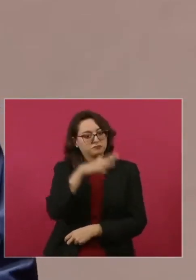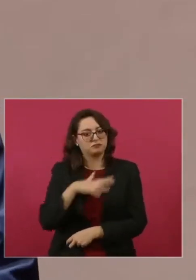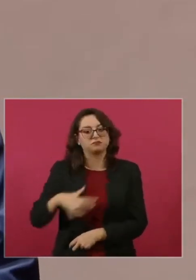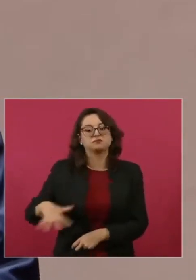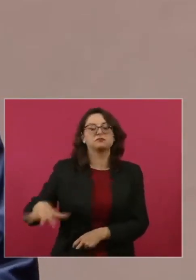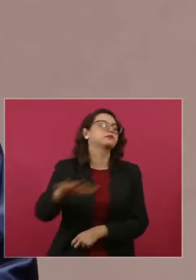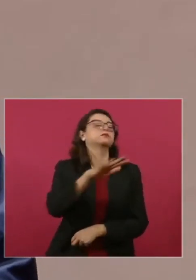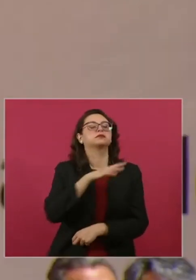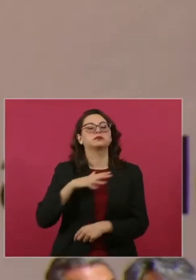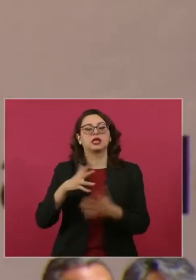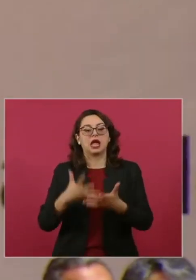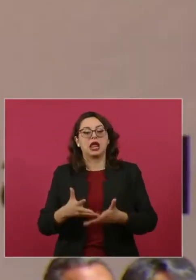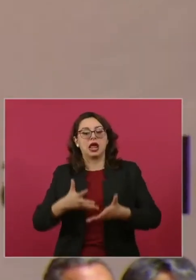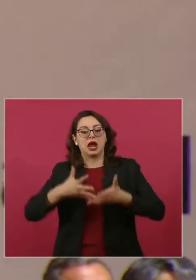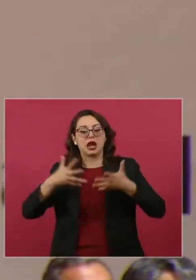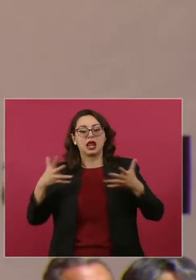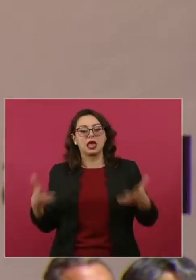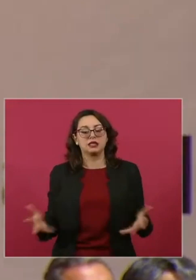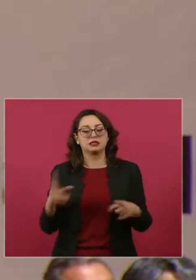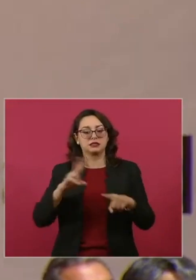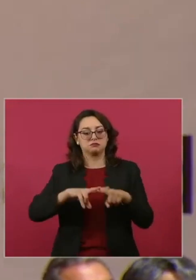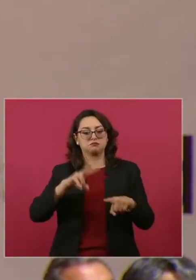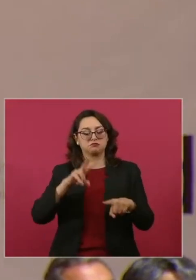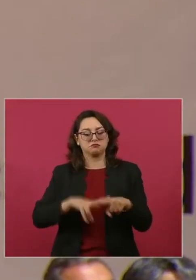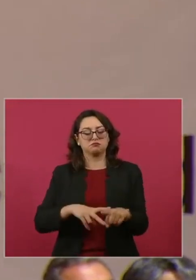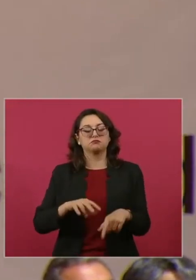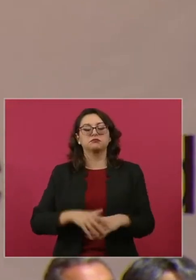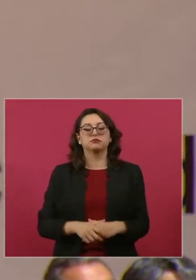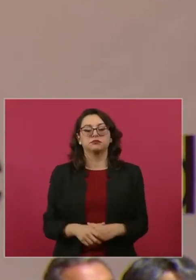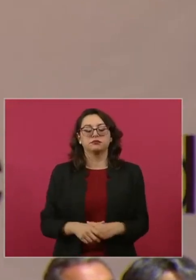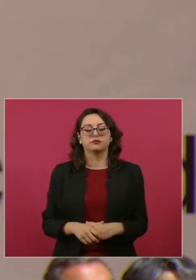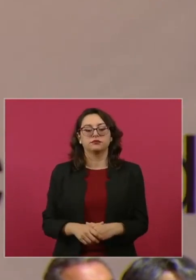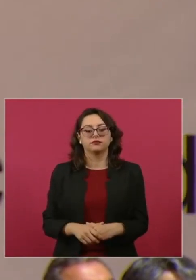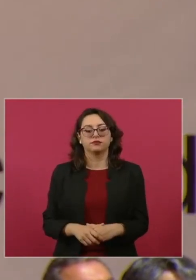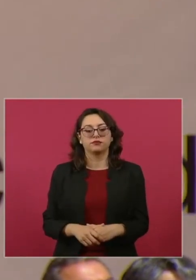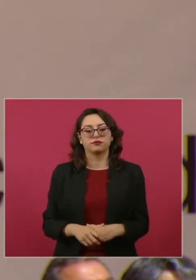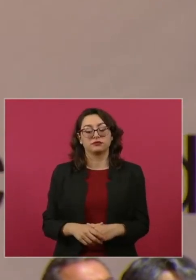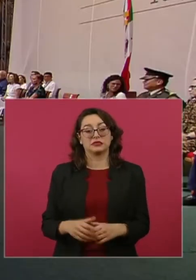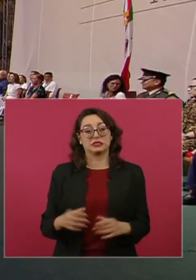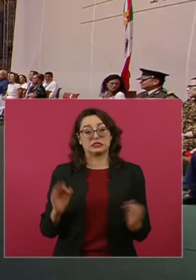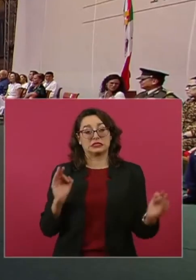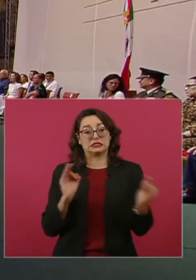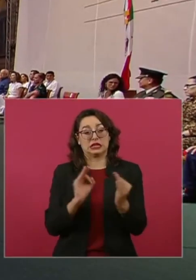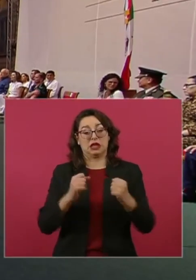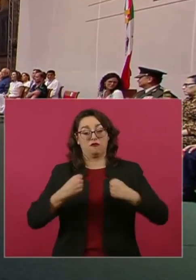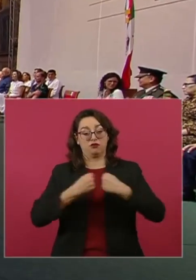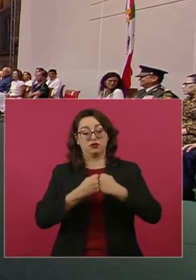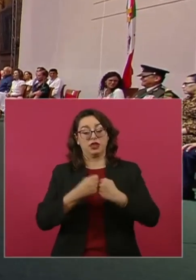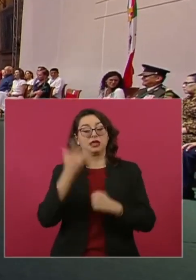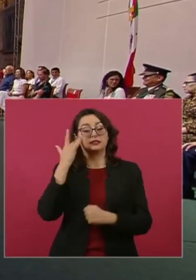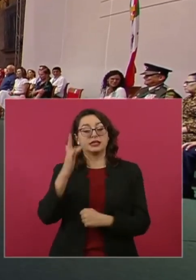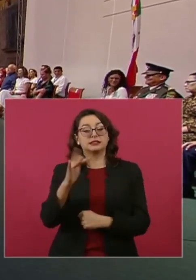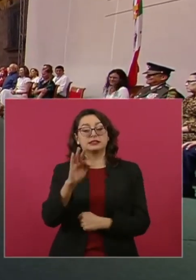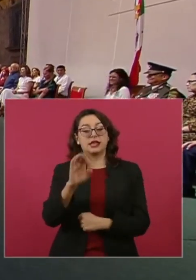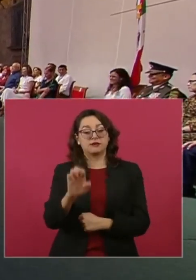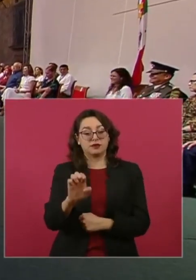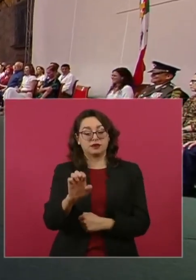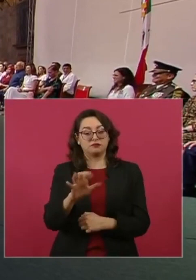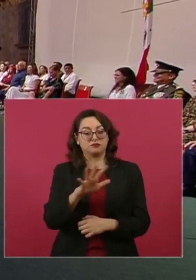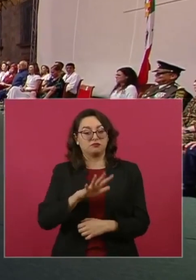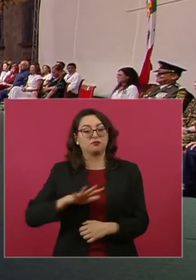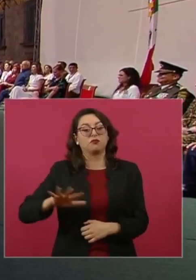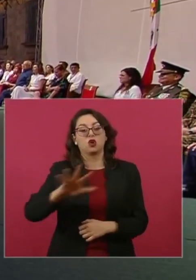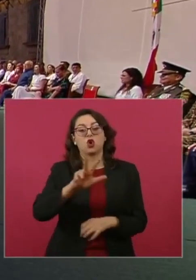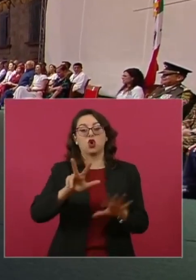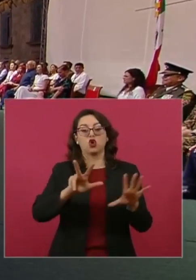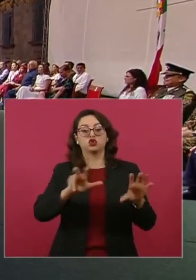Fe, fundado por Tata Vasco. This is really interesting. So he doesn't live at the equivalent of the White House. He made it into a museum. So that's what